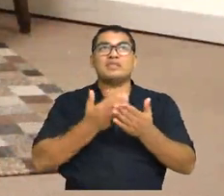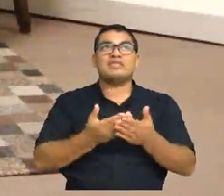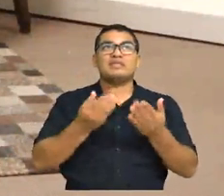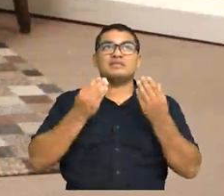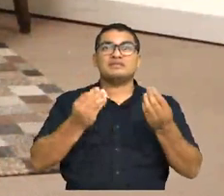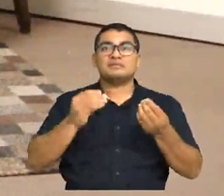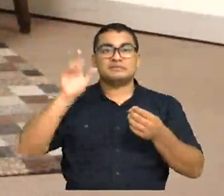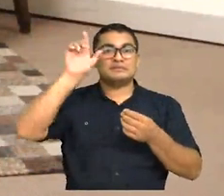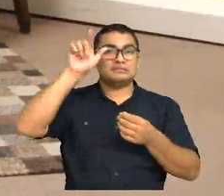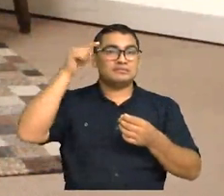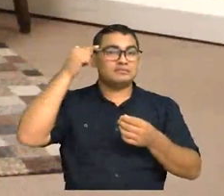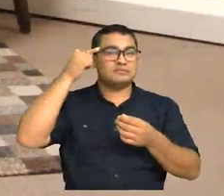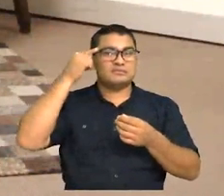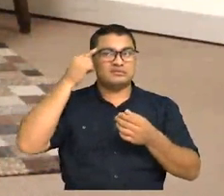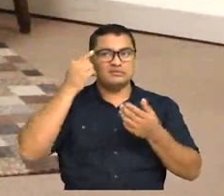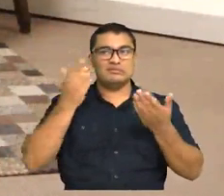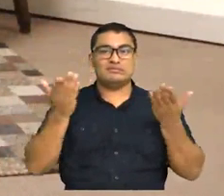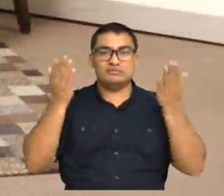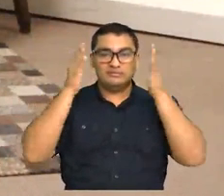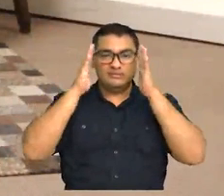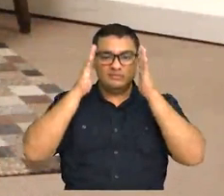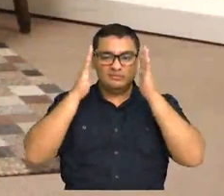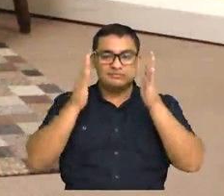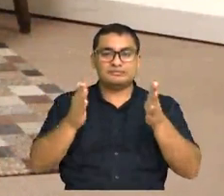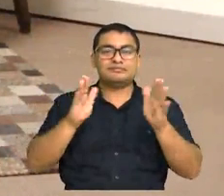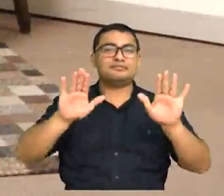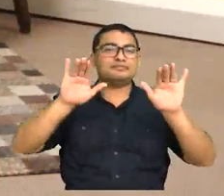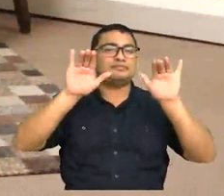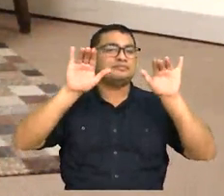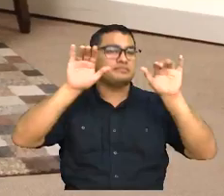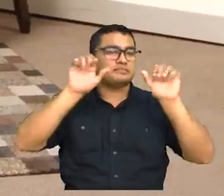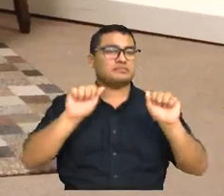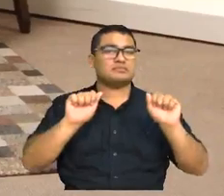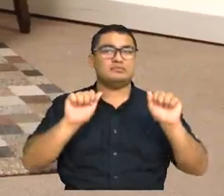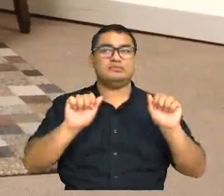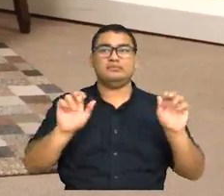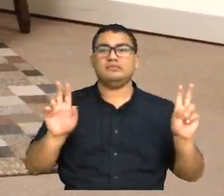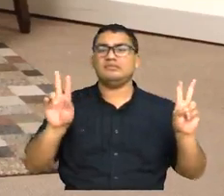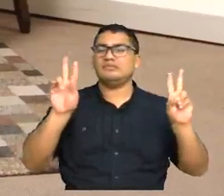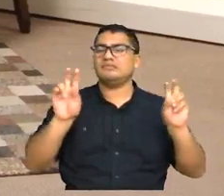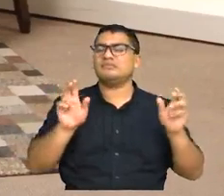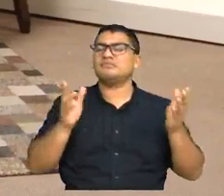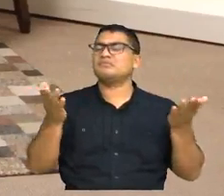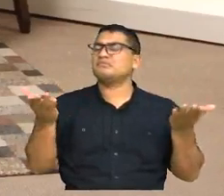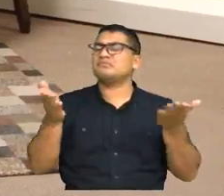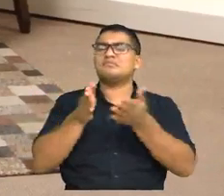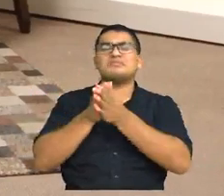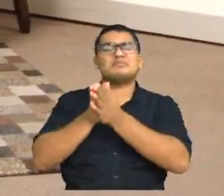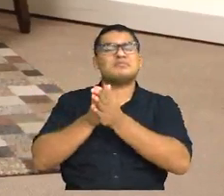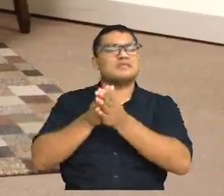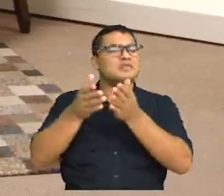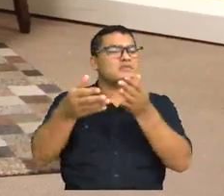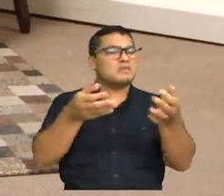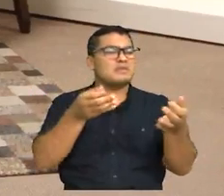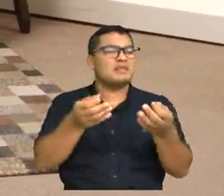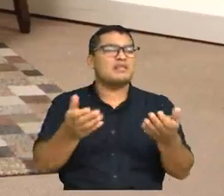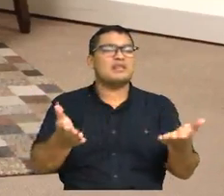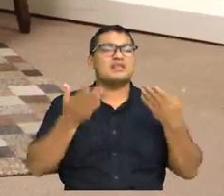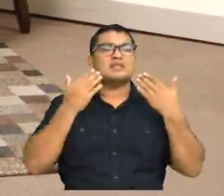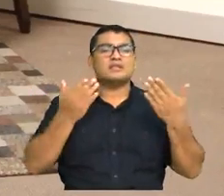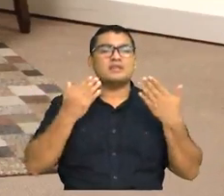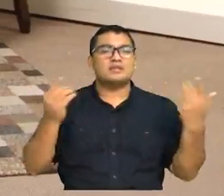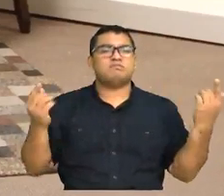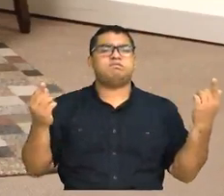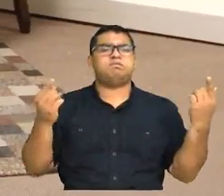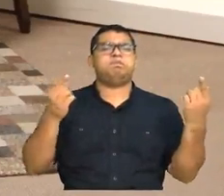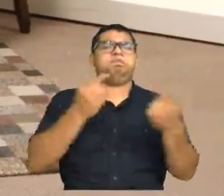estamos realizando esta gran labor. Ya entrando de lleno al tema, doctor, quiero que me explique en lenguaje sencillo qué es el golpe de calor,